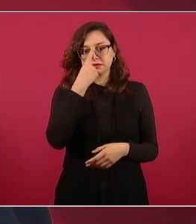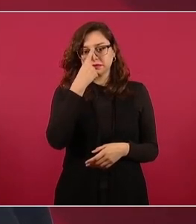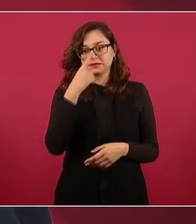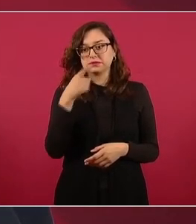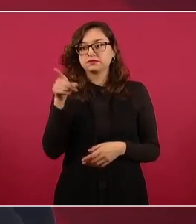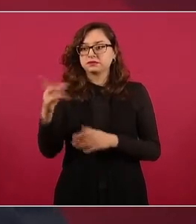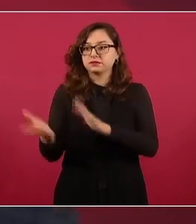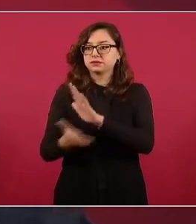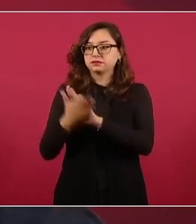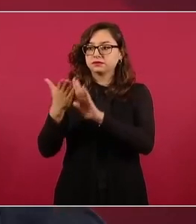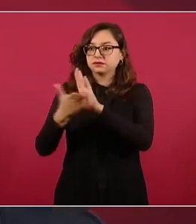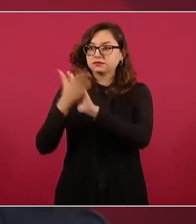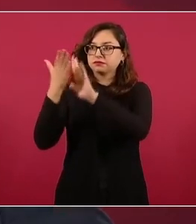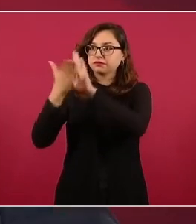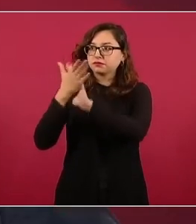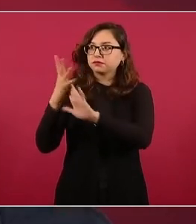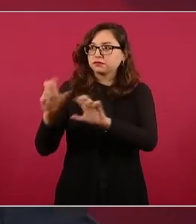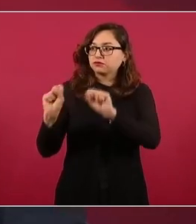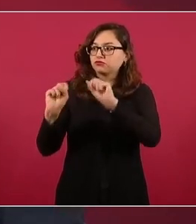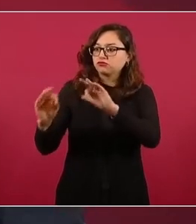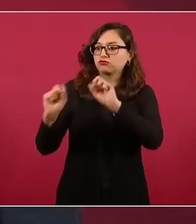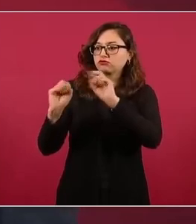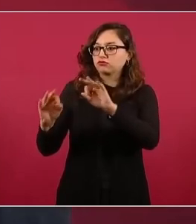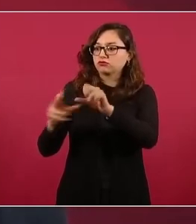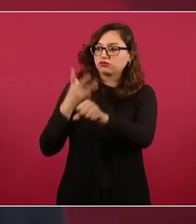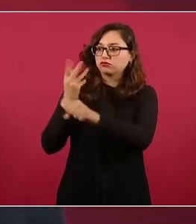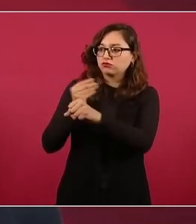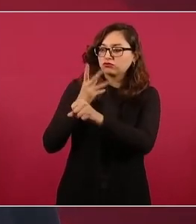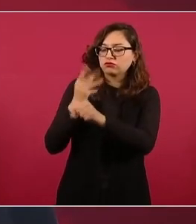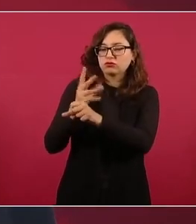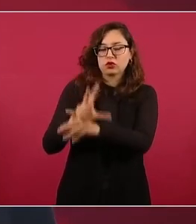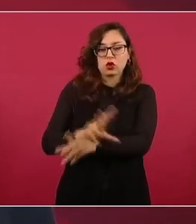del Banco del Bienestar? La construcción, equiparla,